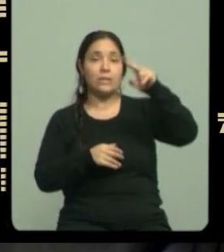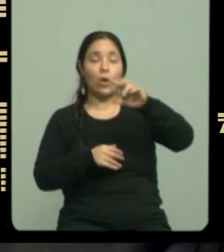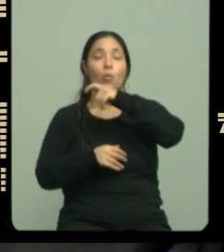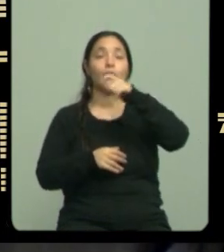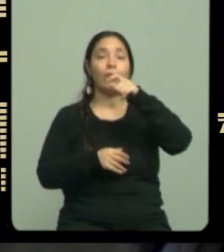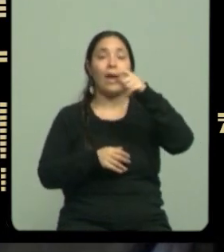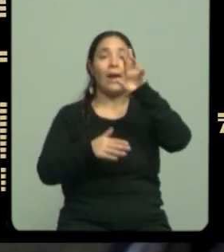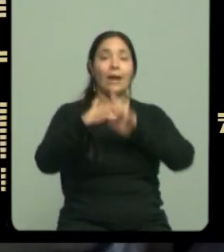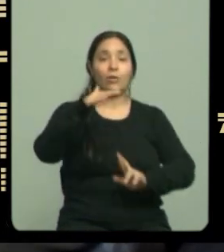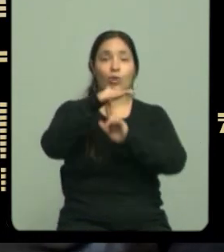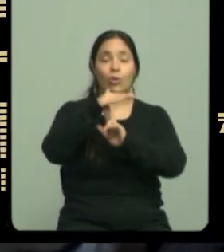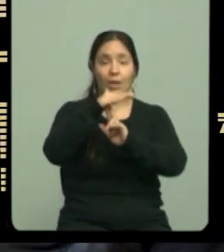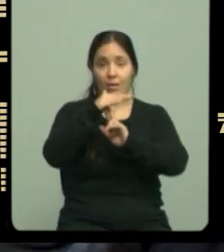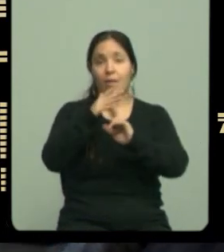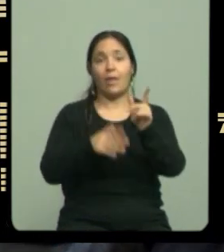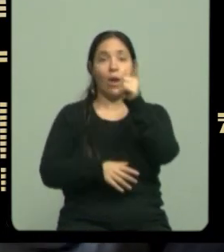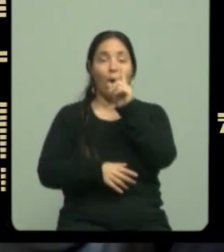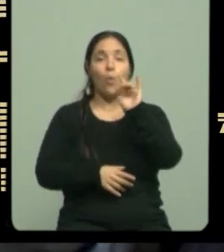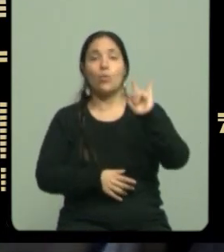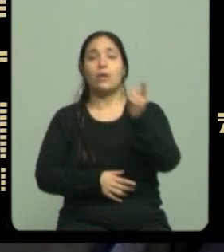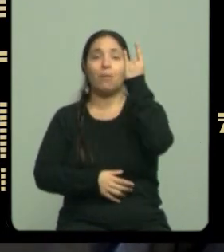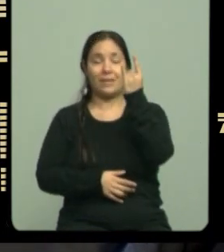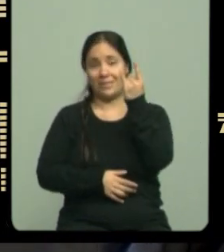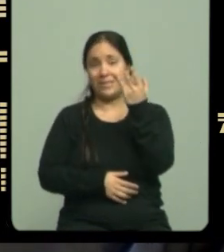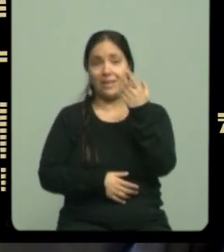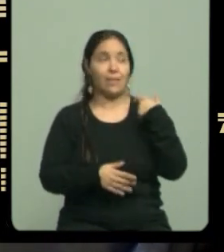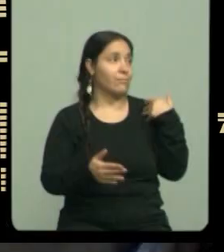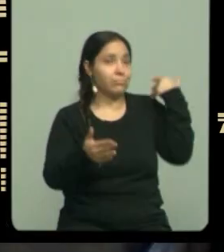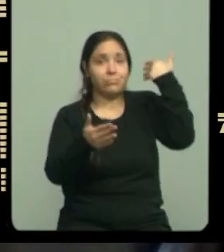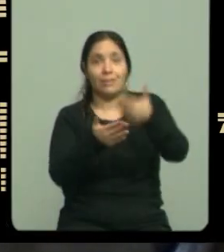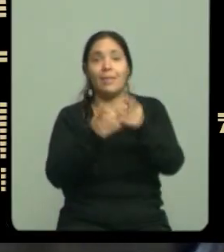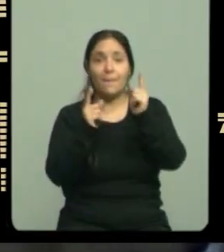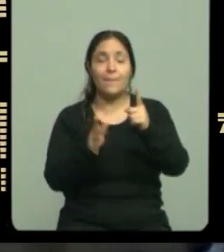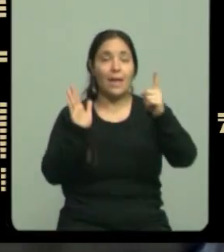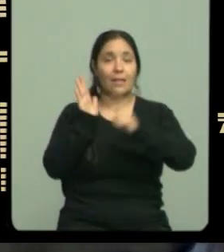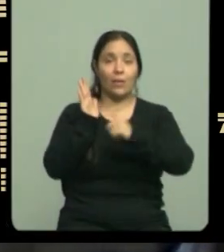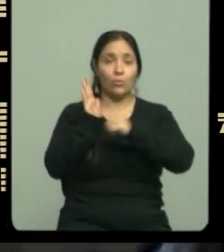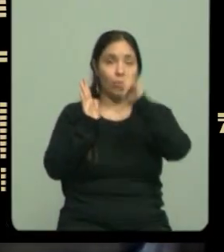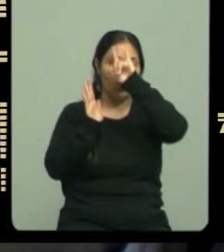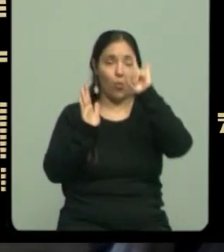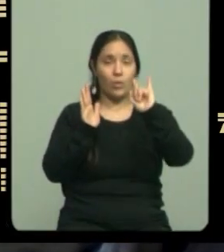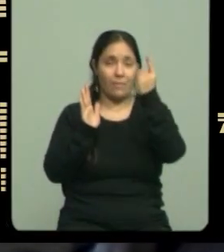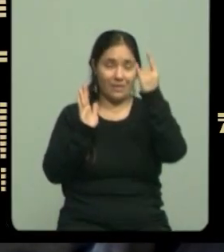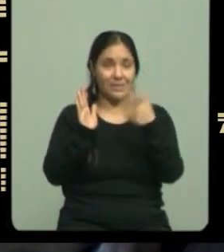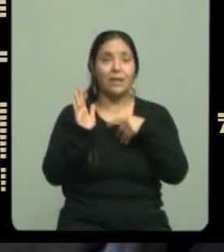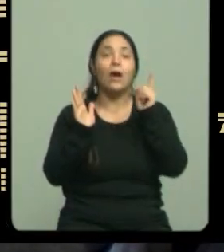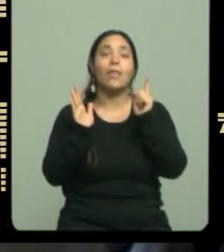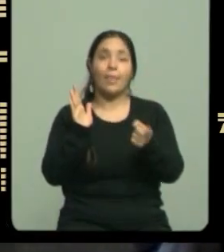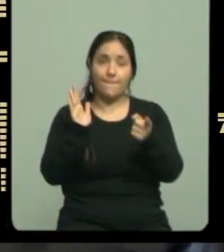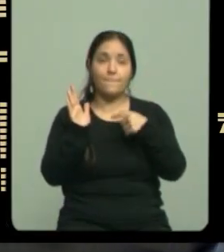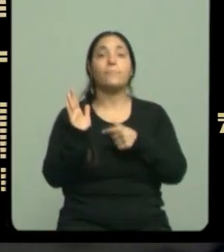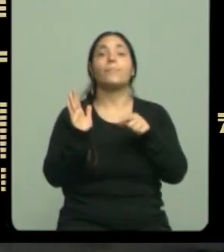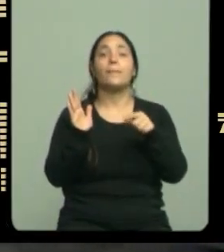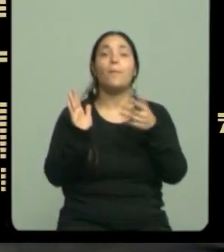segunda rectora en toda la historia de la universidad, porque se modificó también el estatuto universitario. A nivel nacional están las leyes de